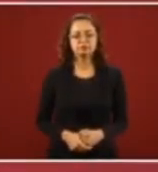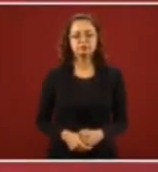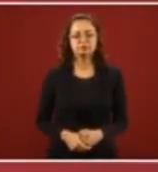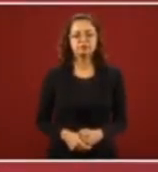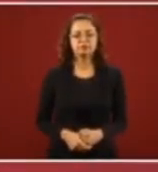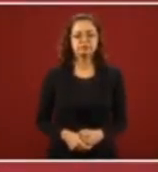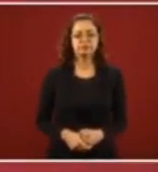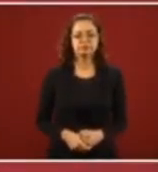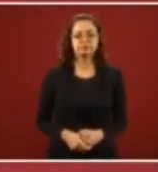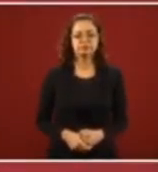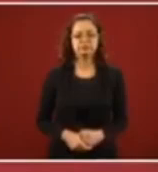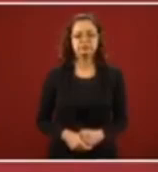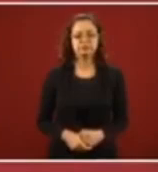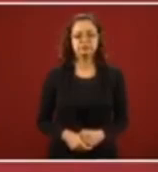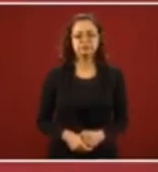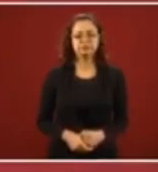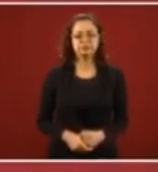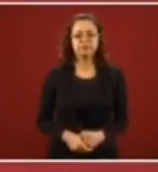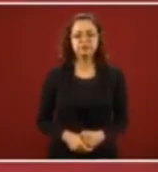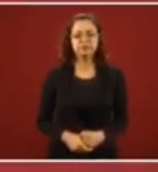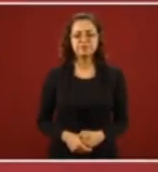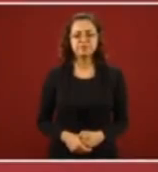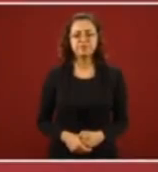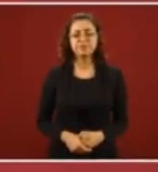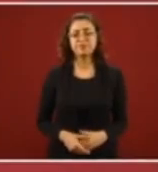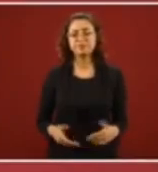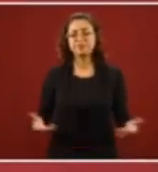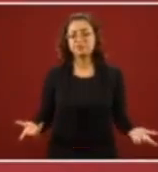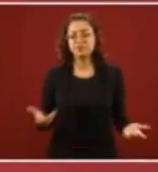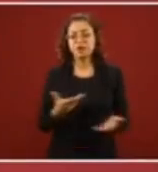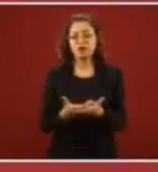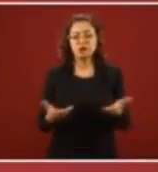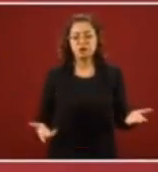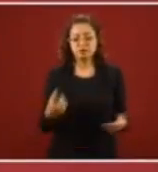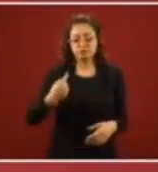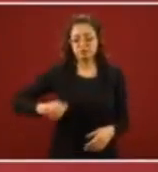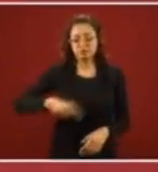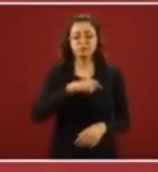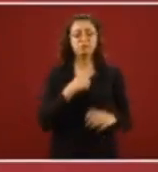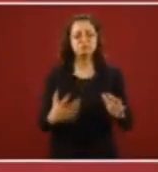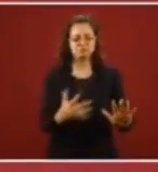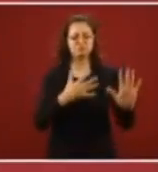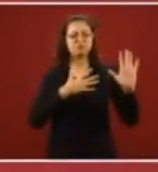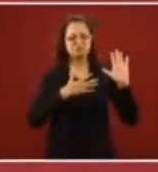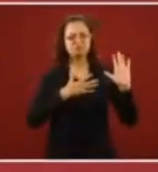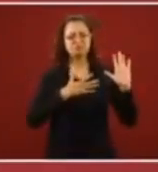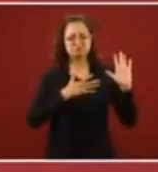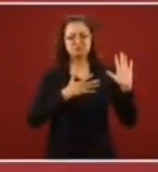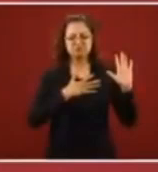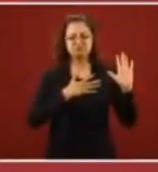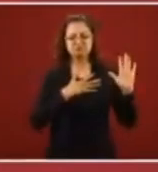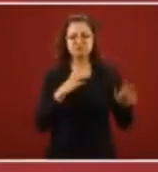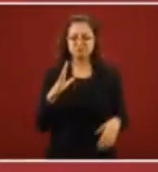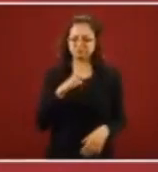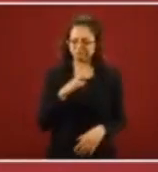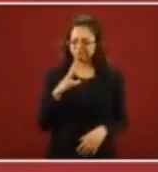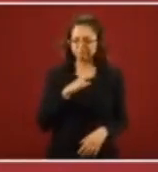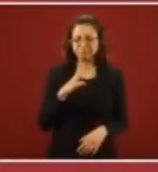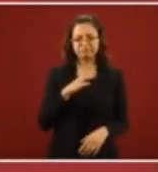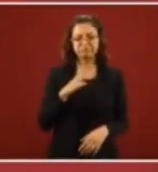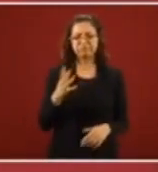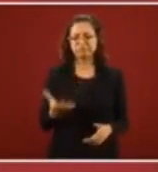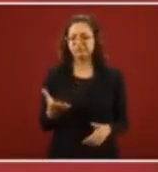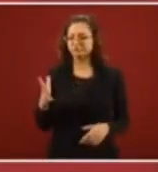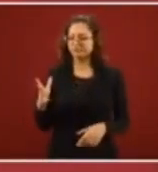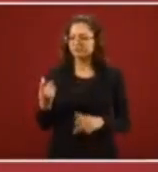y pues tenemos el compromiso de seguir atendiendo las